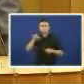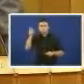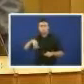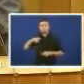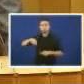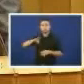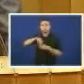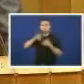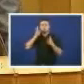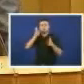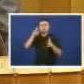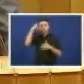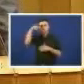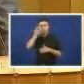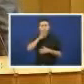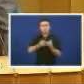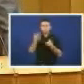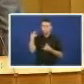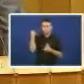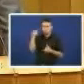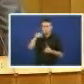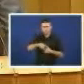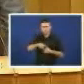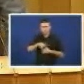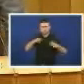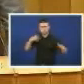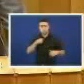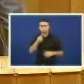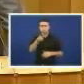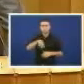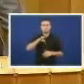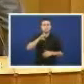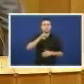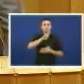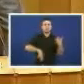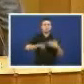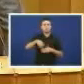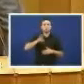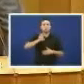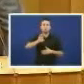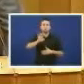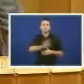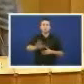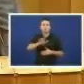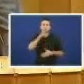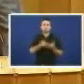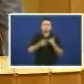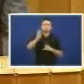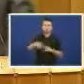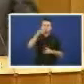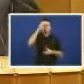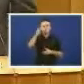tempo nesta mesma sede parlamentar que Galiza é unha nación porque foi un povo capaz